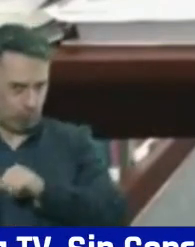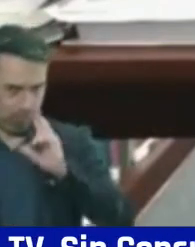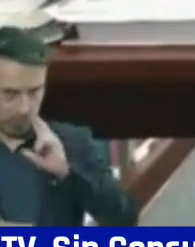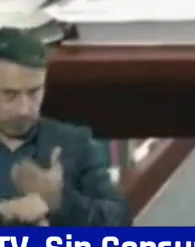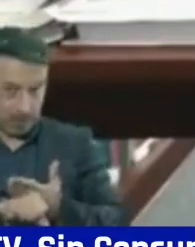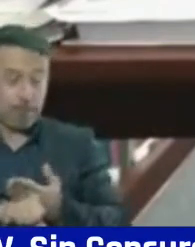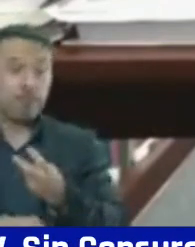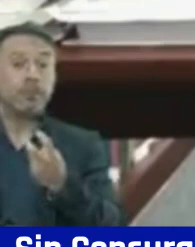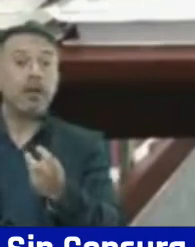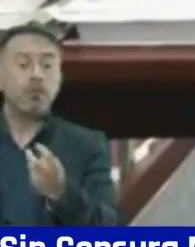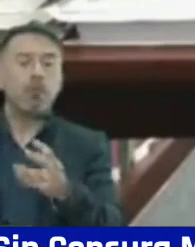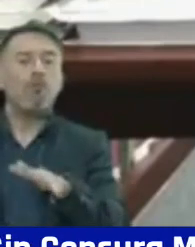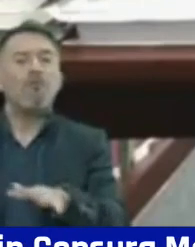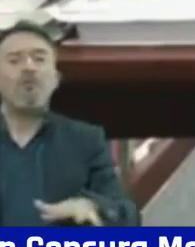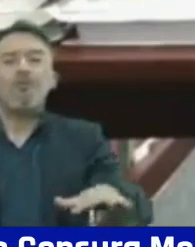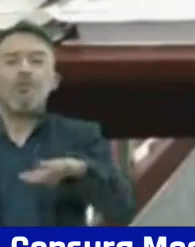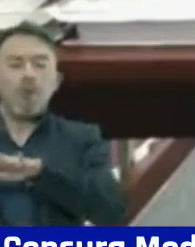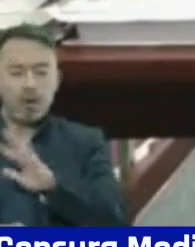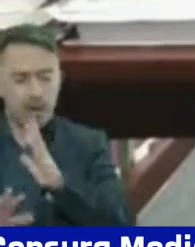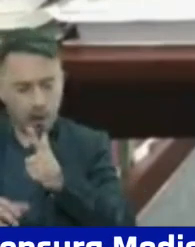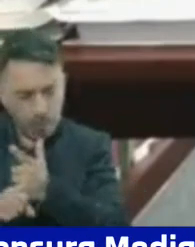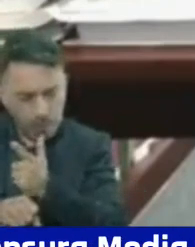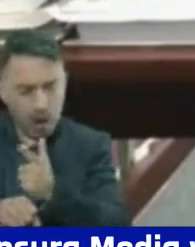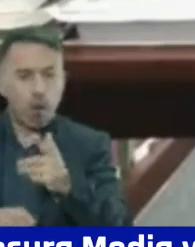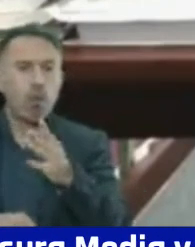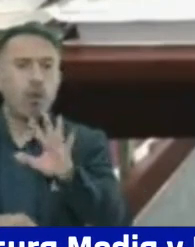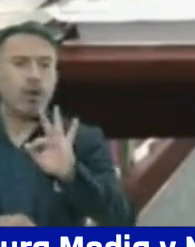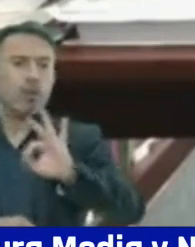casi el 40%, es decir,